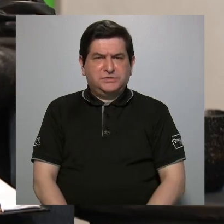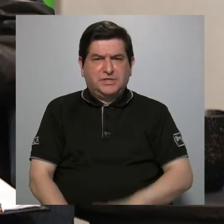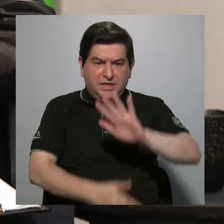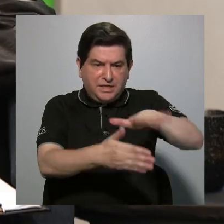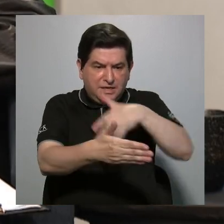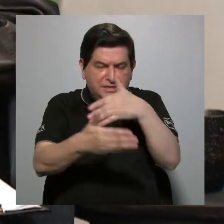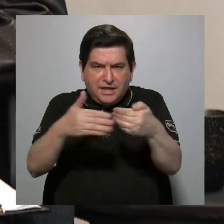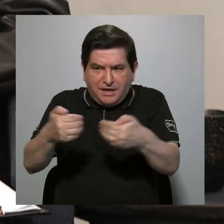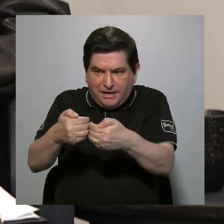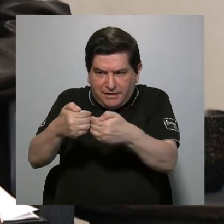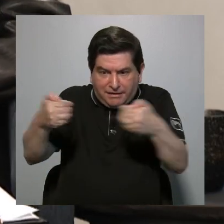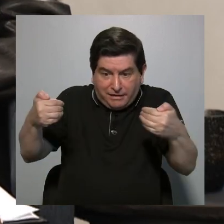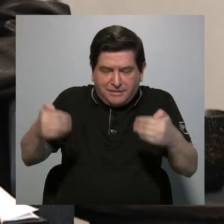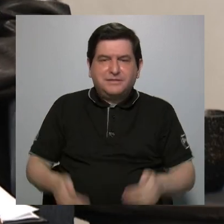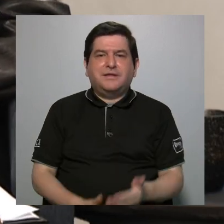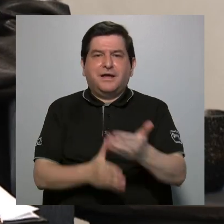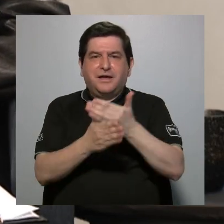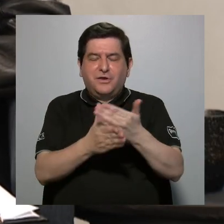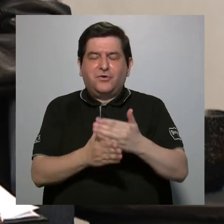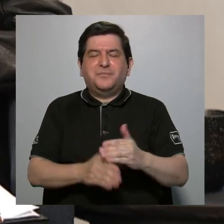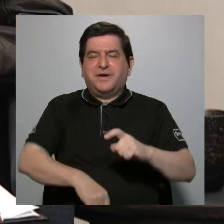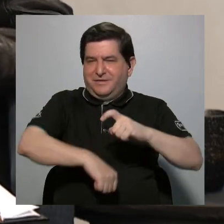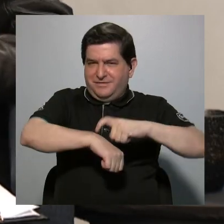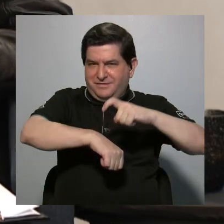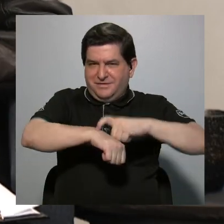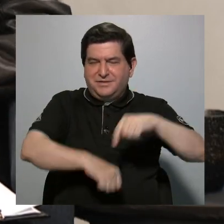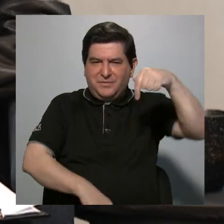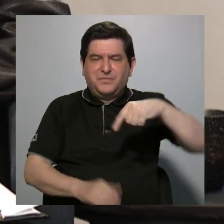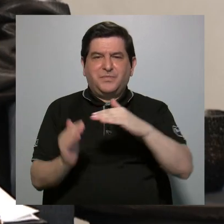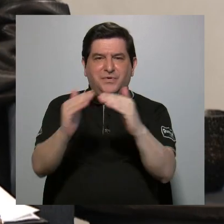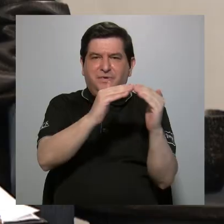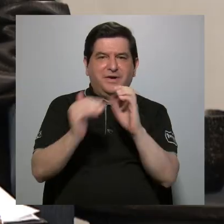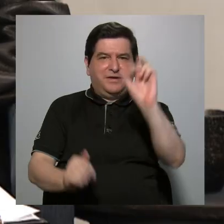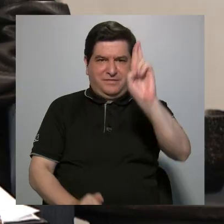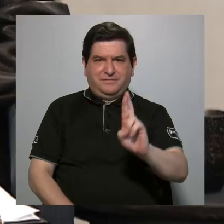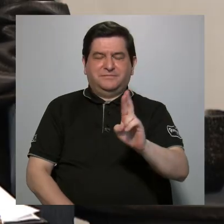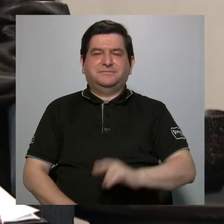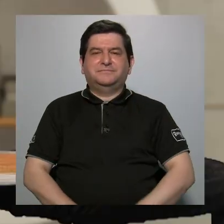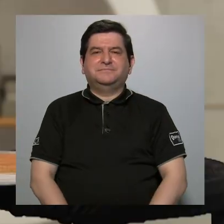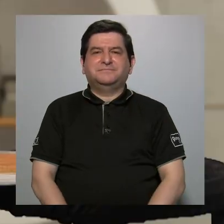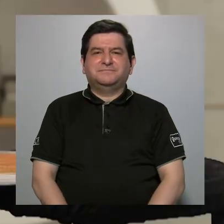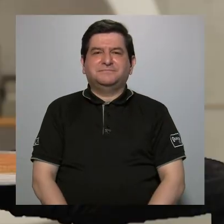separado de su agenda para compartir estos minutos con el pueblo de Costa Rica.